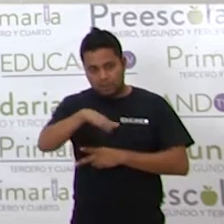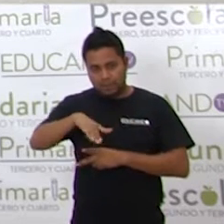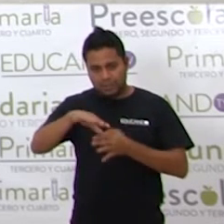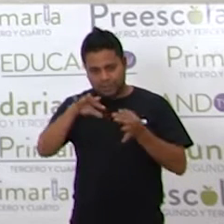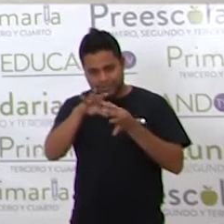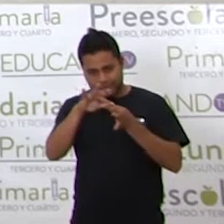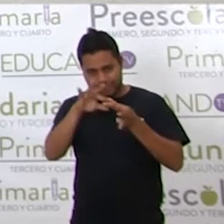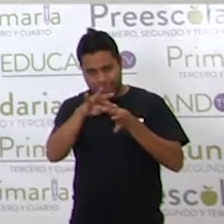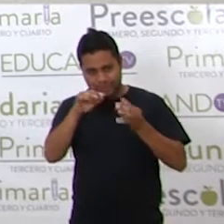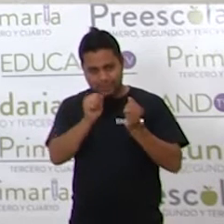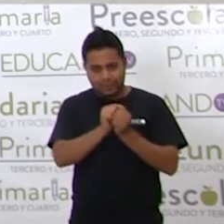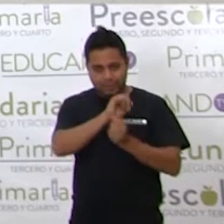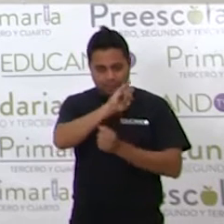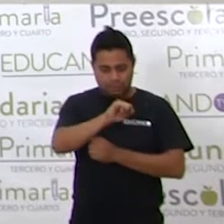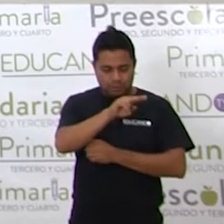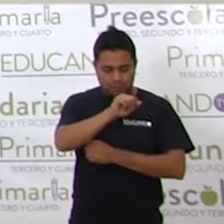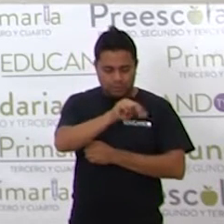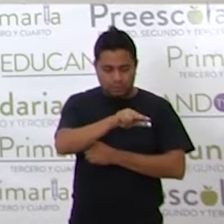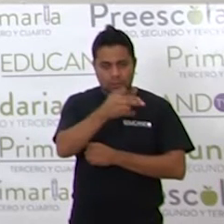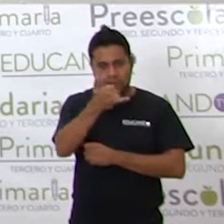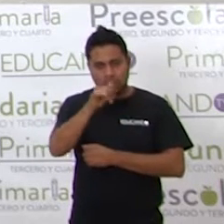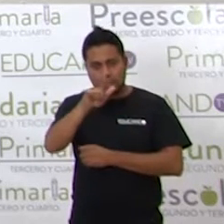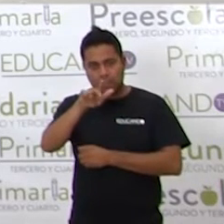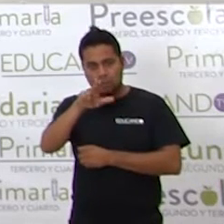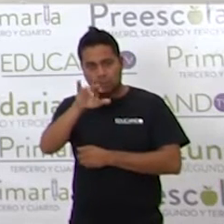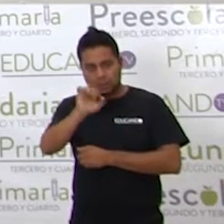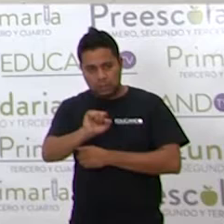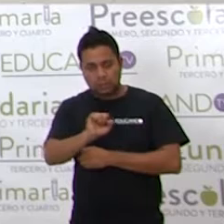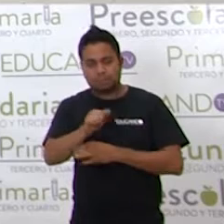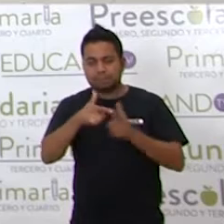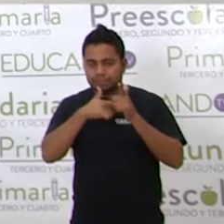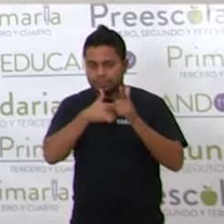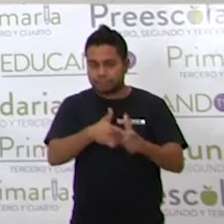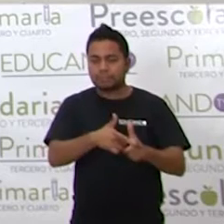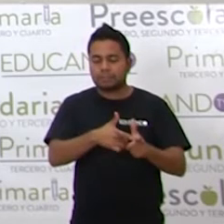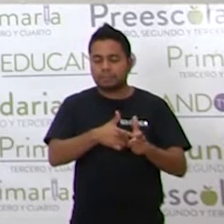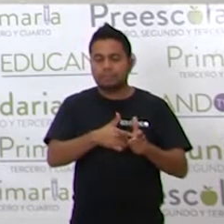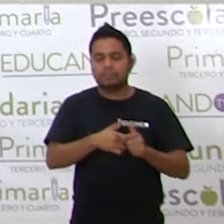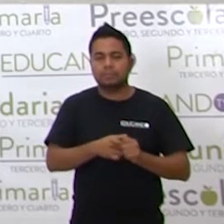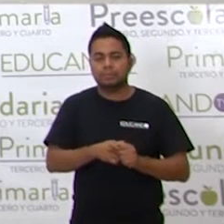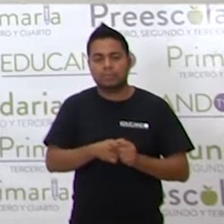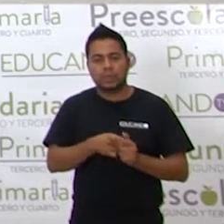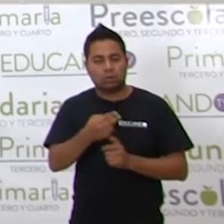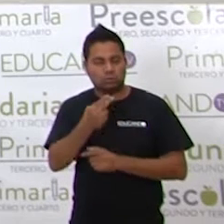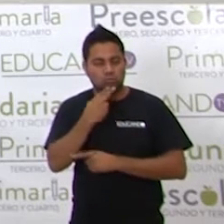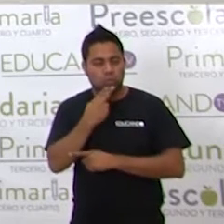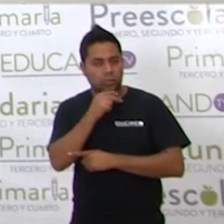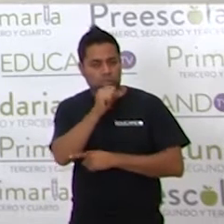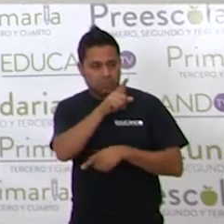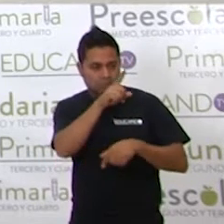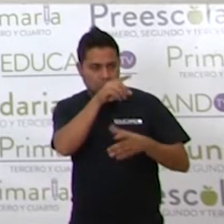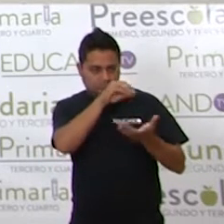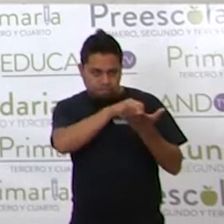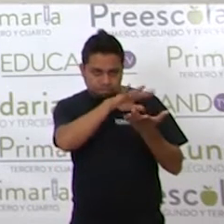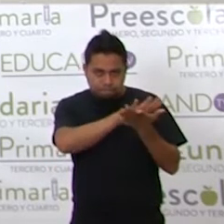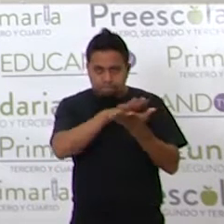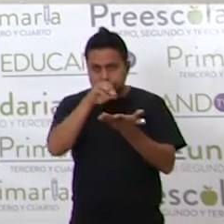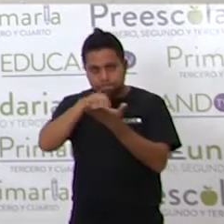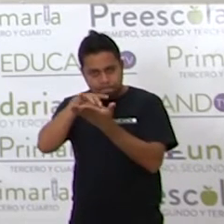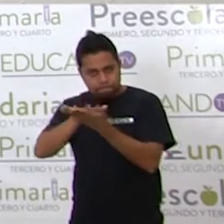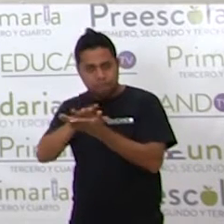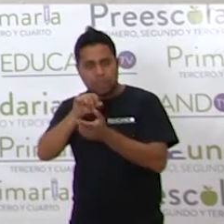No hemos terminado con este problema. Entonces, significa que vamos a seguir utilizando los datos, por favor.